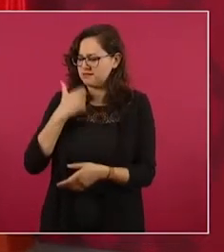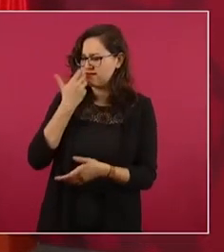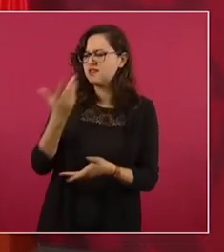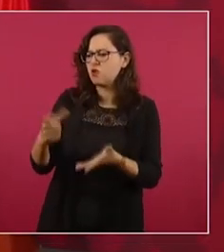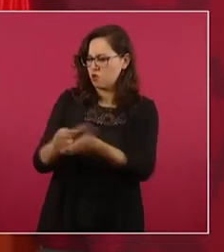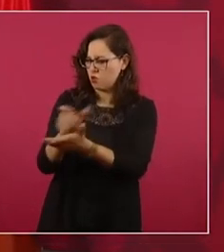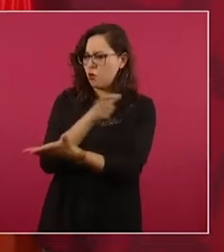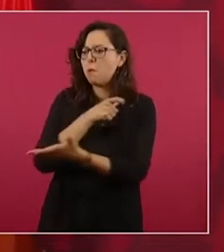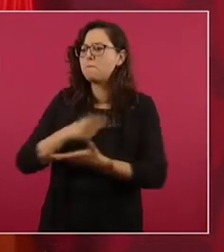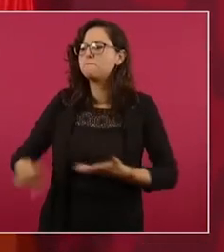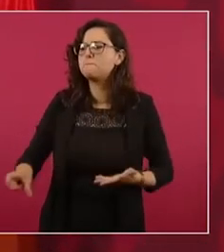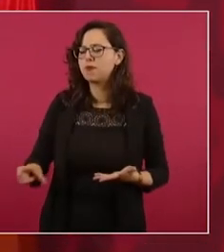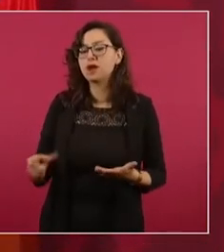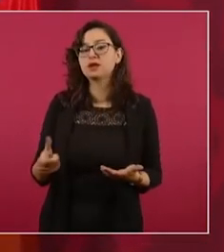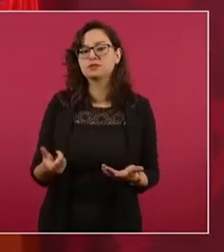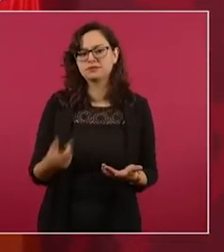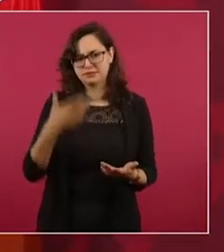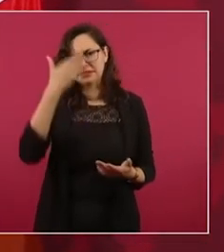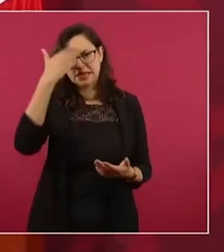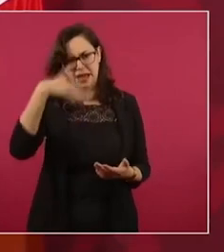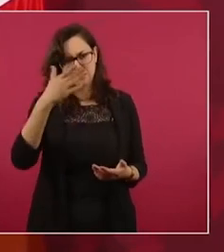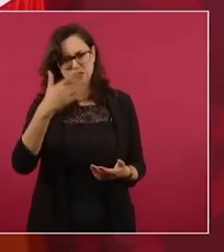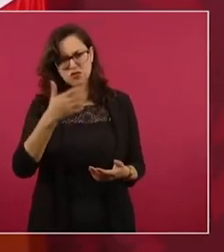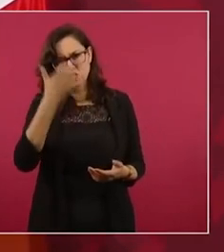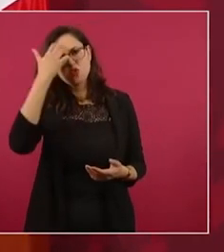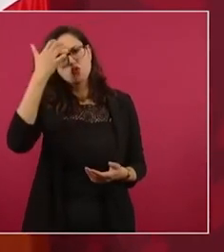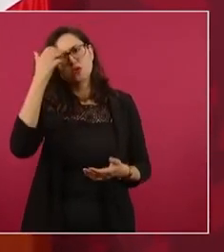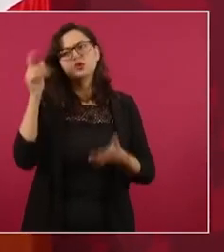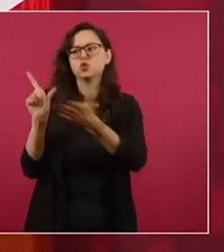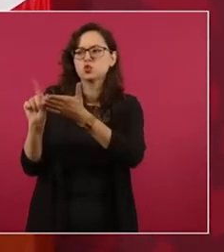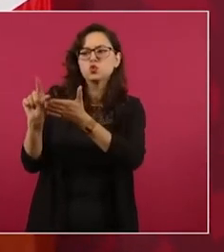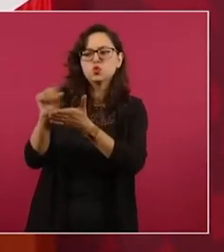la plataforma esta que tiene una palomita.